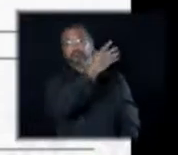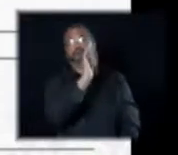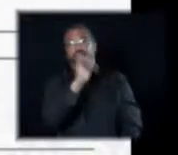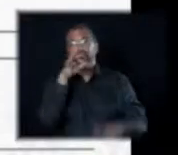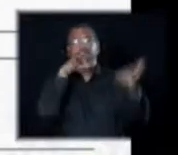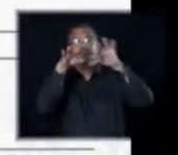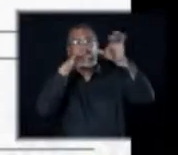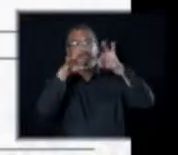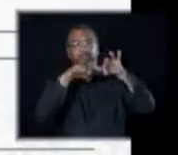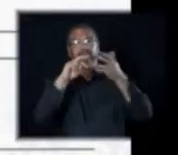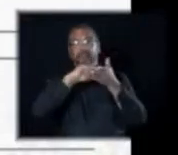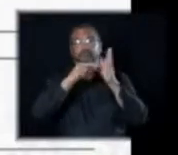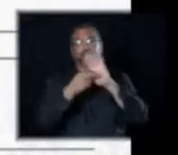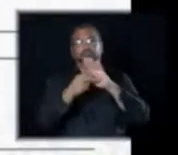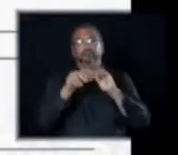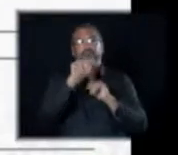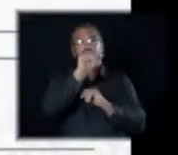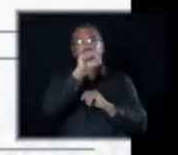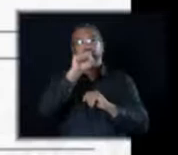Esto